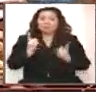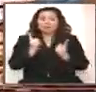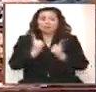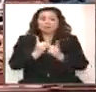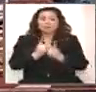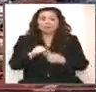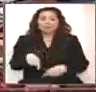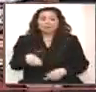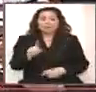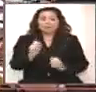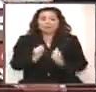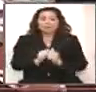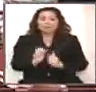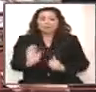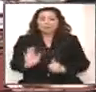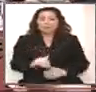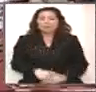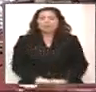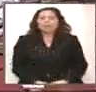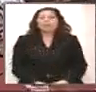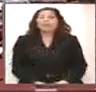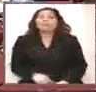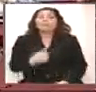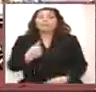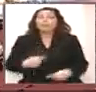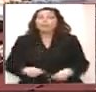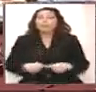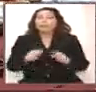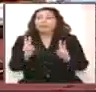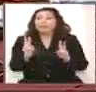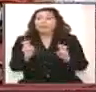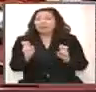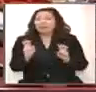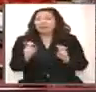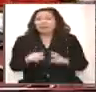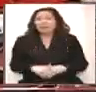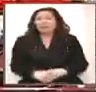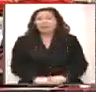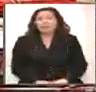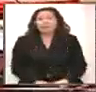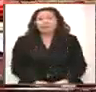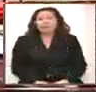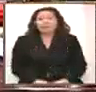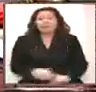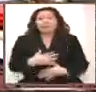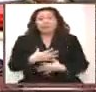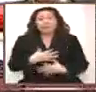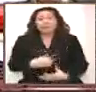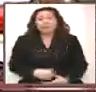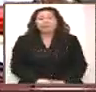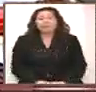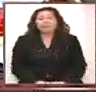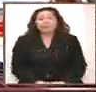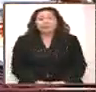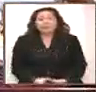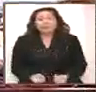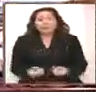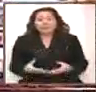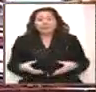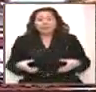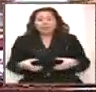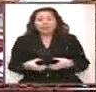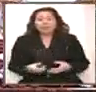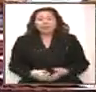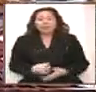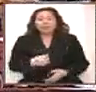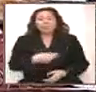encontrarme por primera vez con ustedes para discutir temas que son de mutuo interés tanto de la Comisión